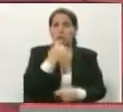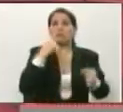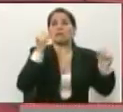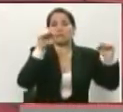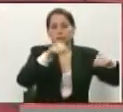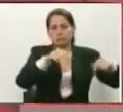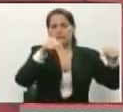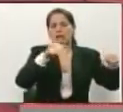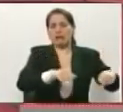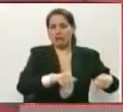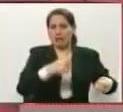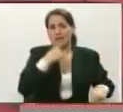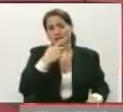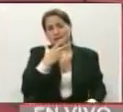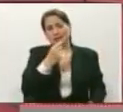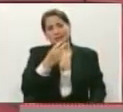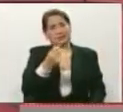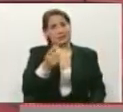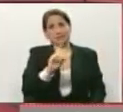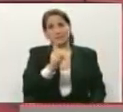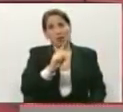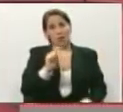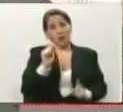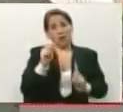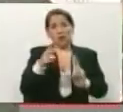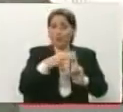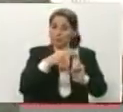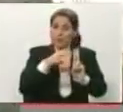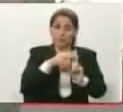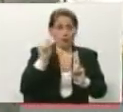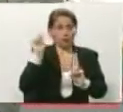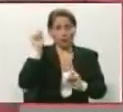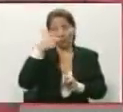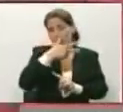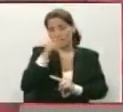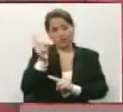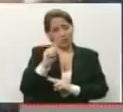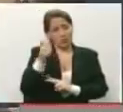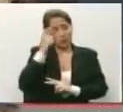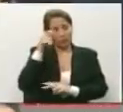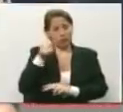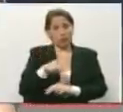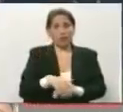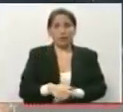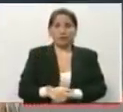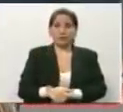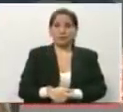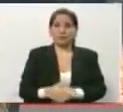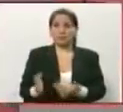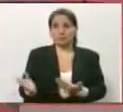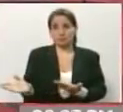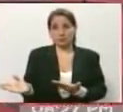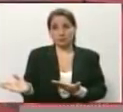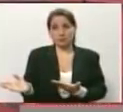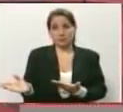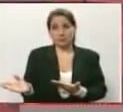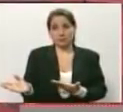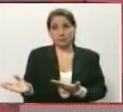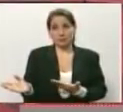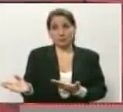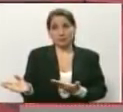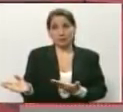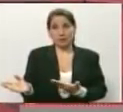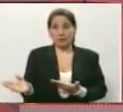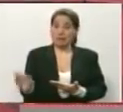aquí es, nosotros le decimos, numeral Trump, no today. Numeral Trump, no today. Mientras ellos